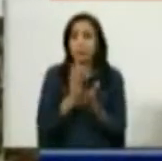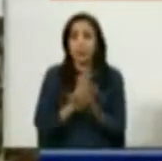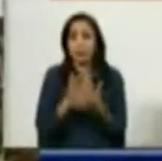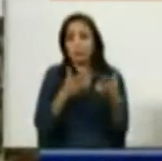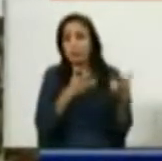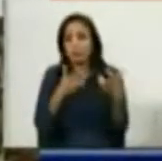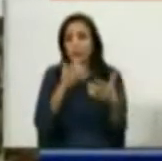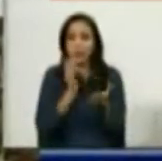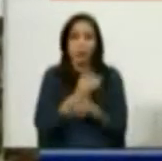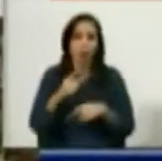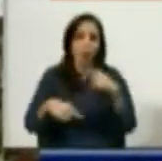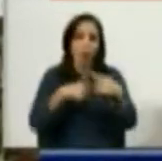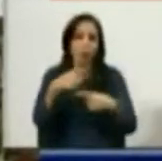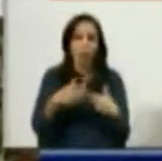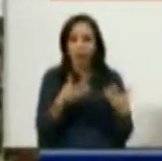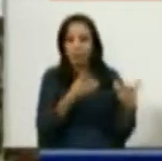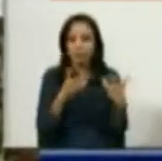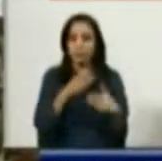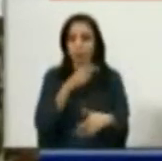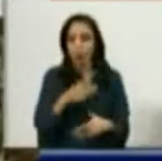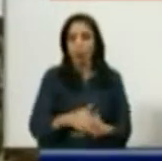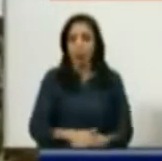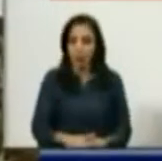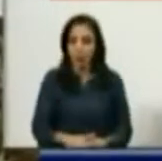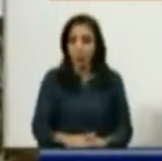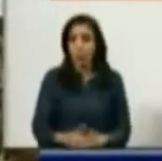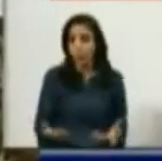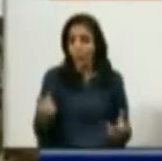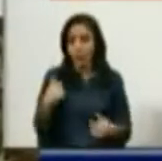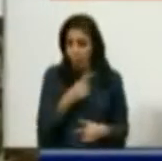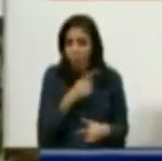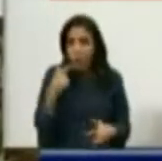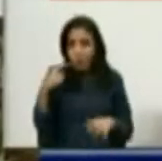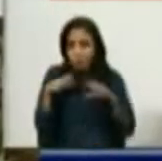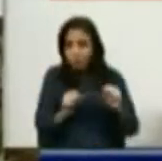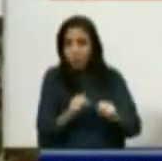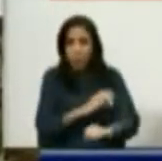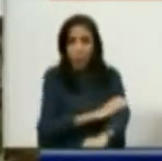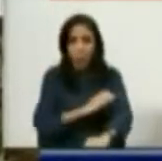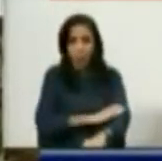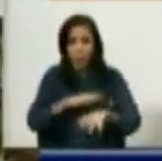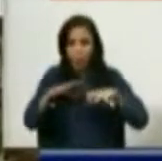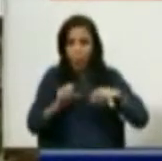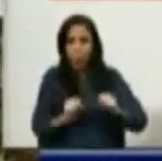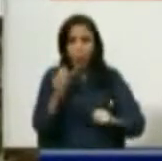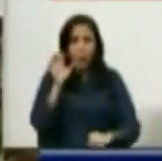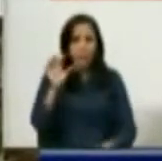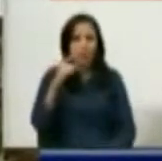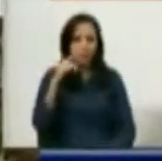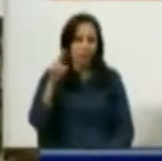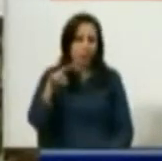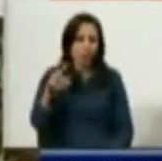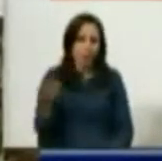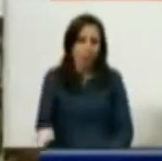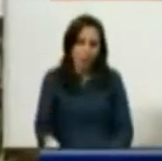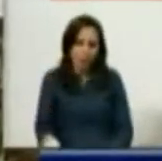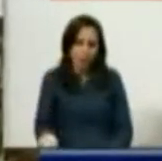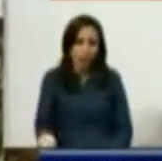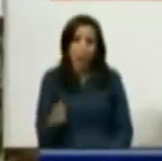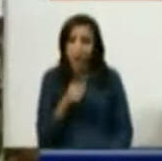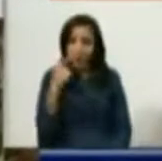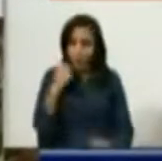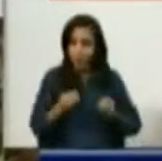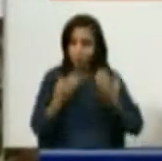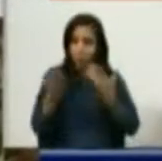enfrentándonos nosotros le vamos a dar gusto a ellos no les demos gusto a ellos hermano no no no le demos gusto no no se lo